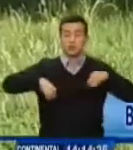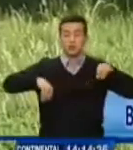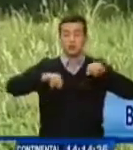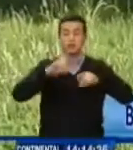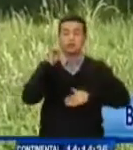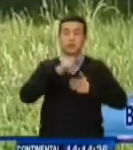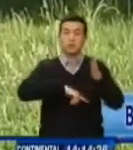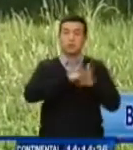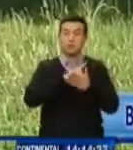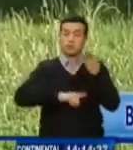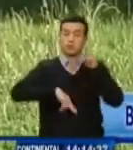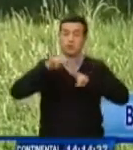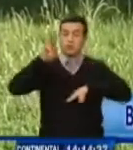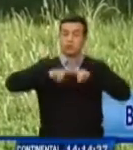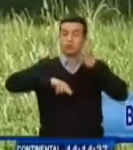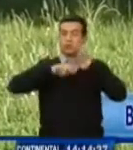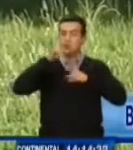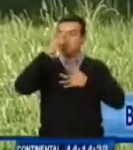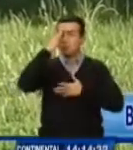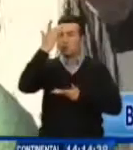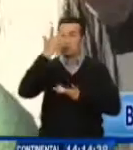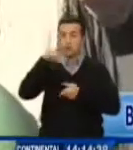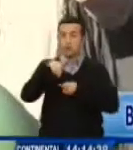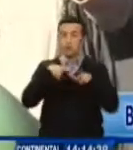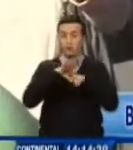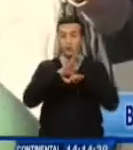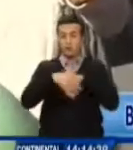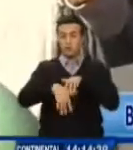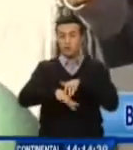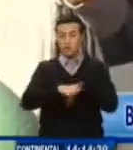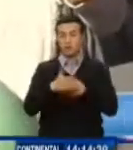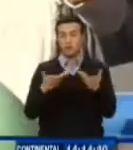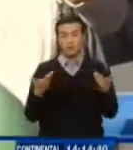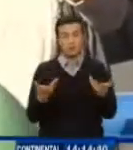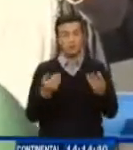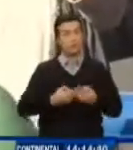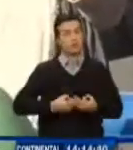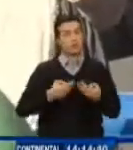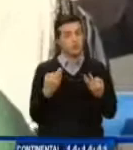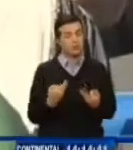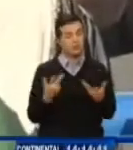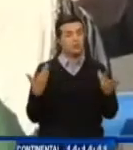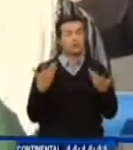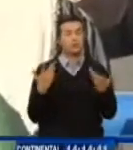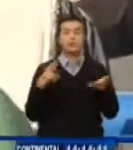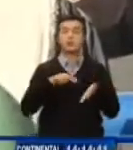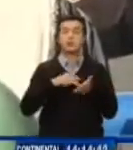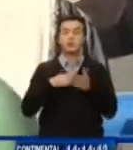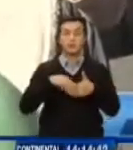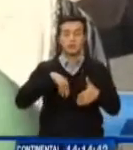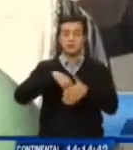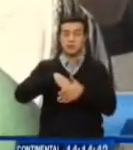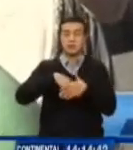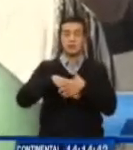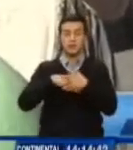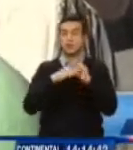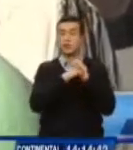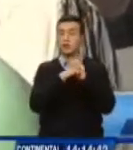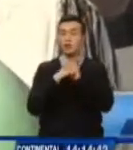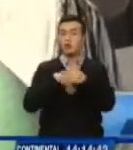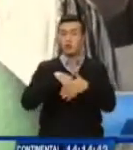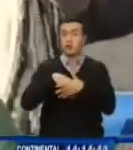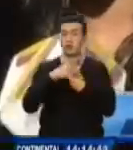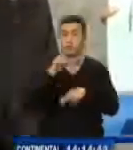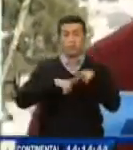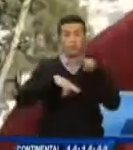una prohibición de construir, pues es zona de quebradas. Es una zona precisamente que constituye una barrera ecológica y que no permite